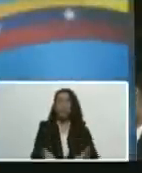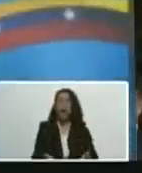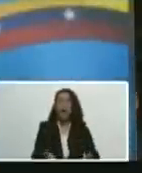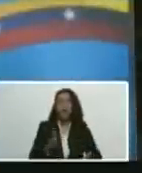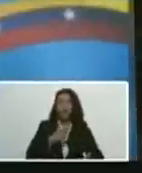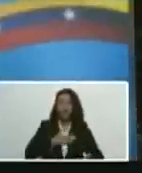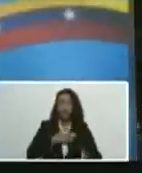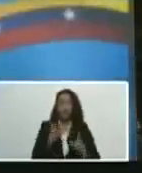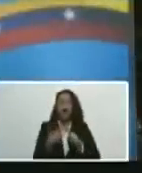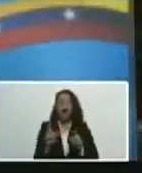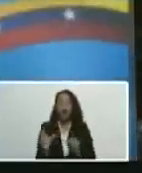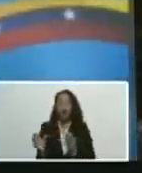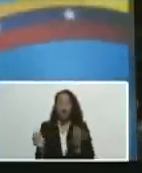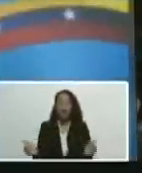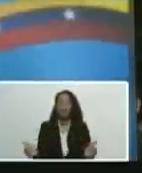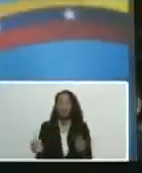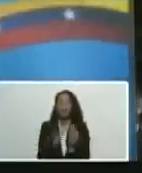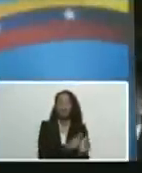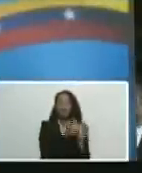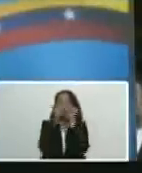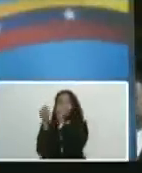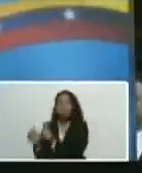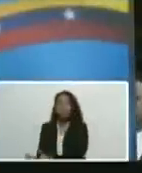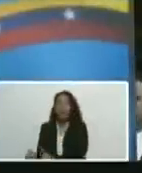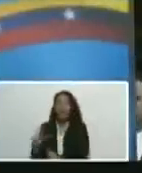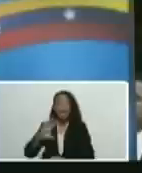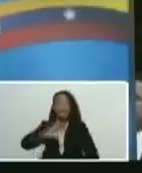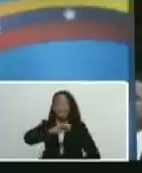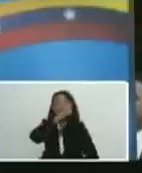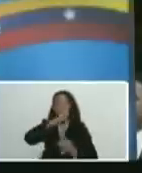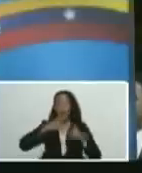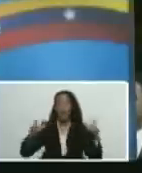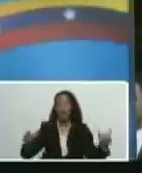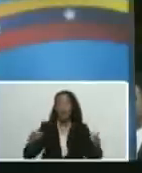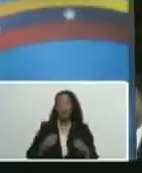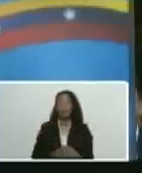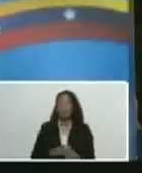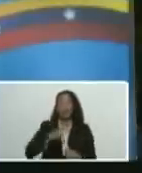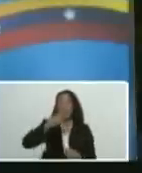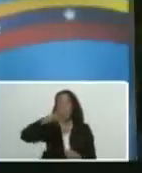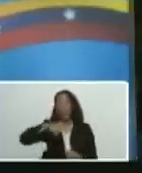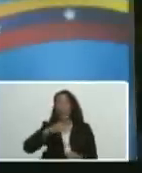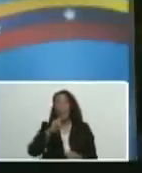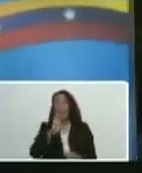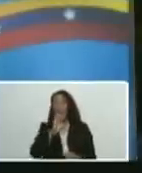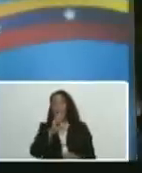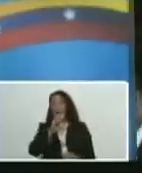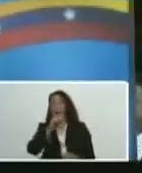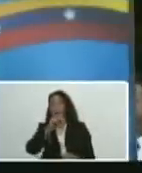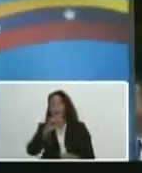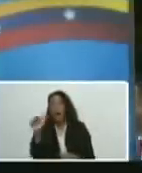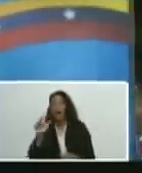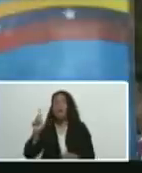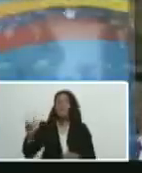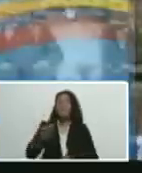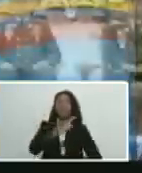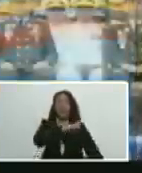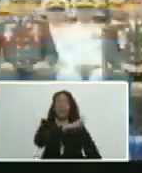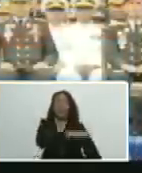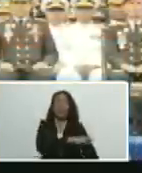Mayor General Félix Osorio Guzmán, Mayor General Juvenal Fernández López y Mayor